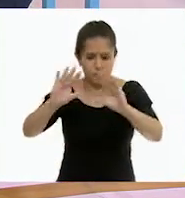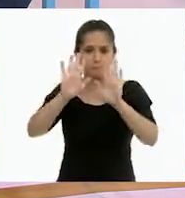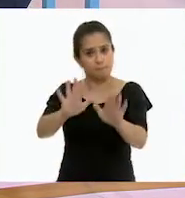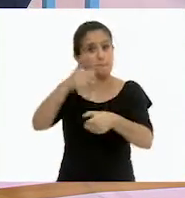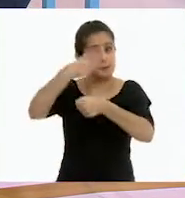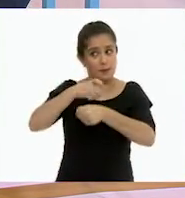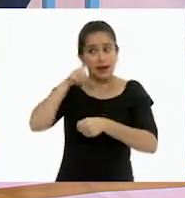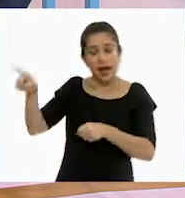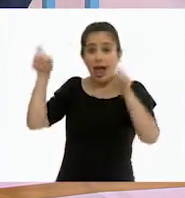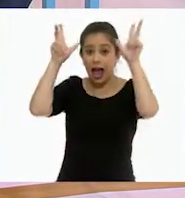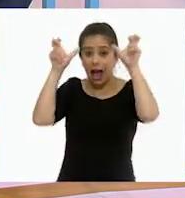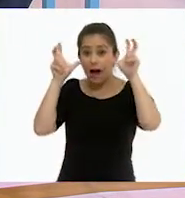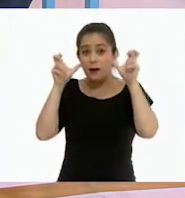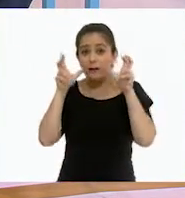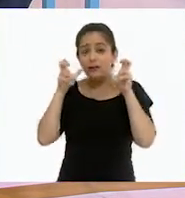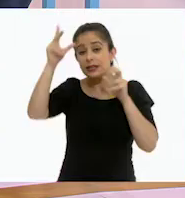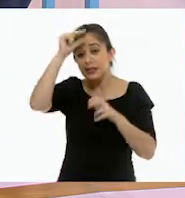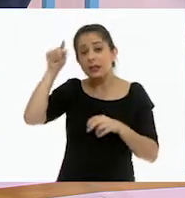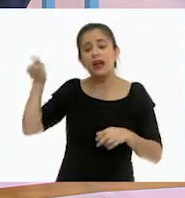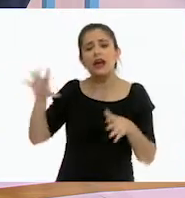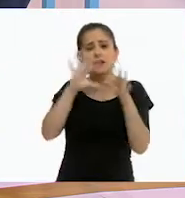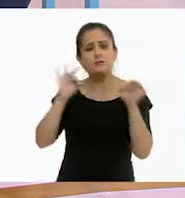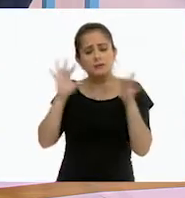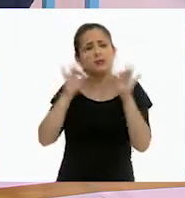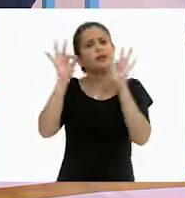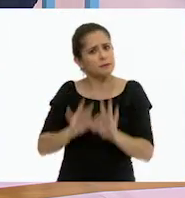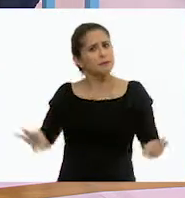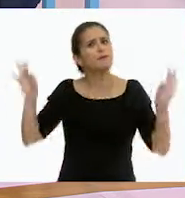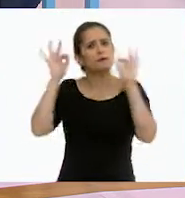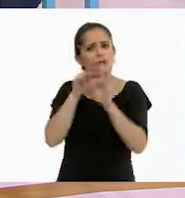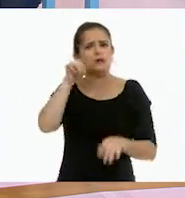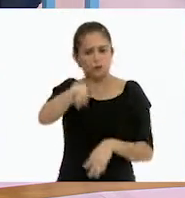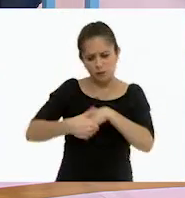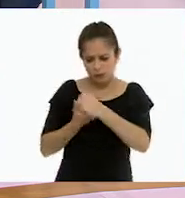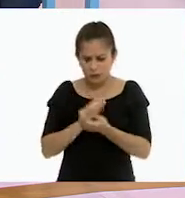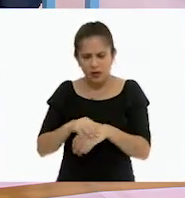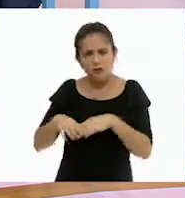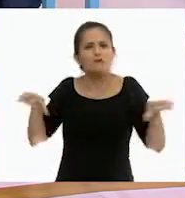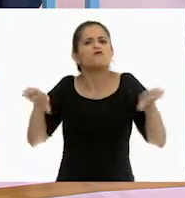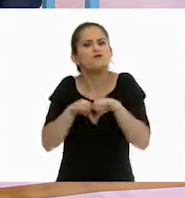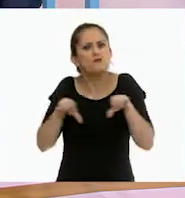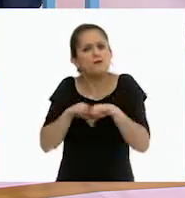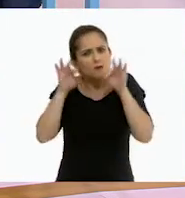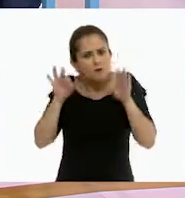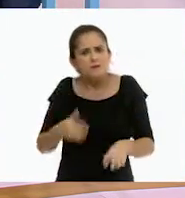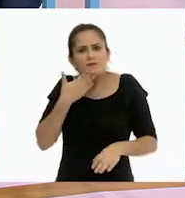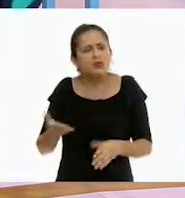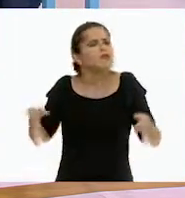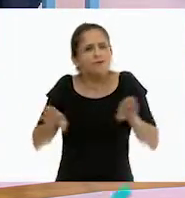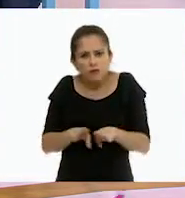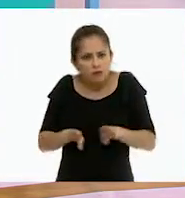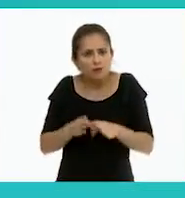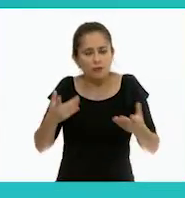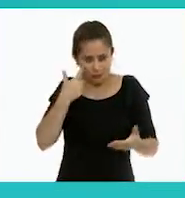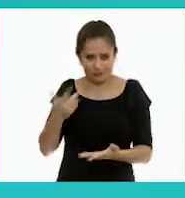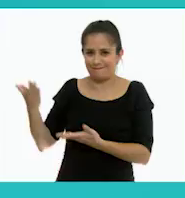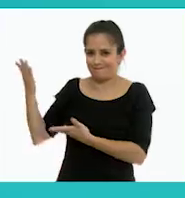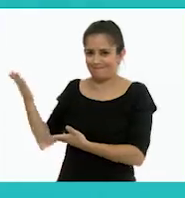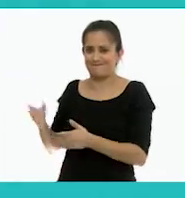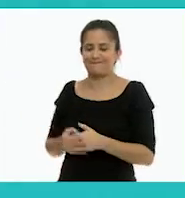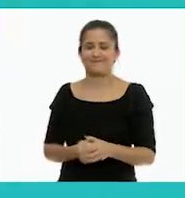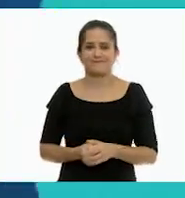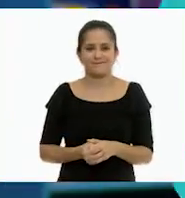nuestro amigo Ajolisto que nos tiene un mensaje muy importante de cómo lavarnos las manos de forma adecuada.